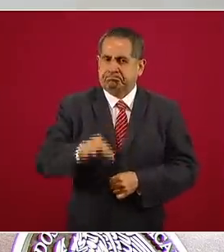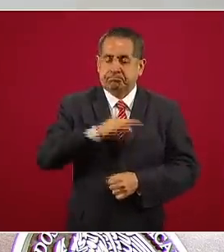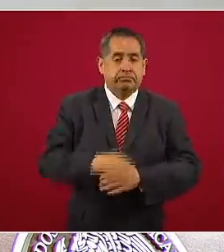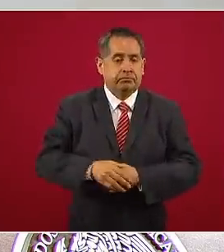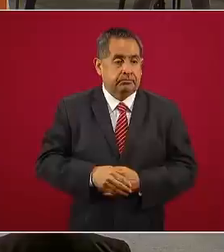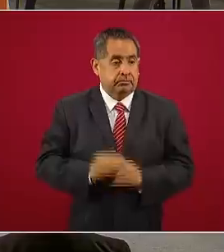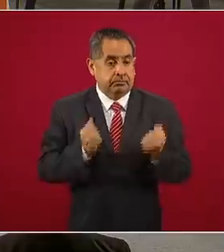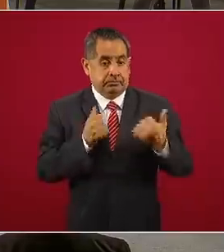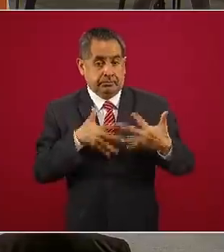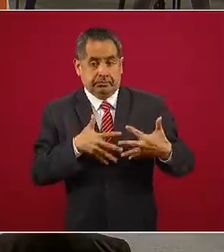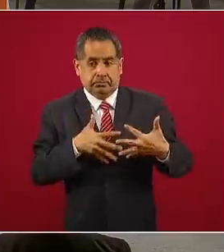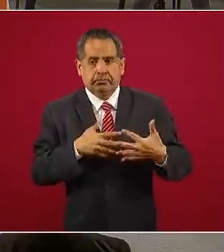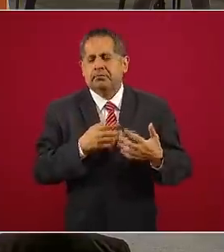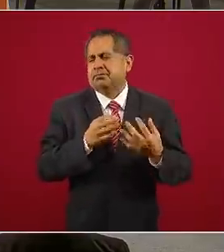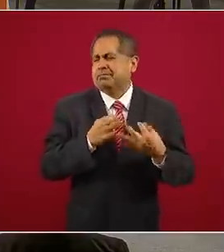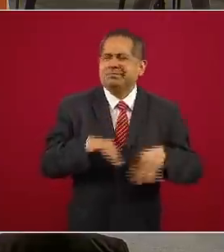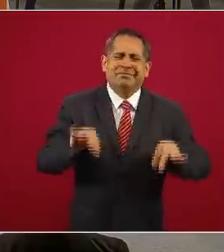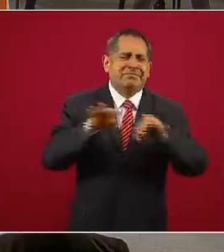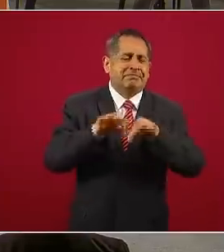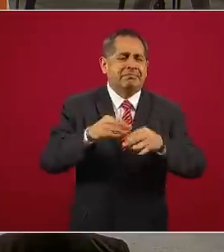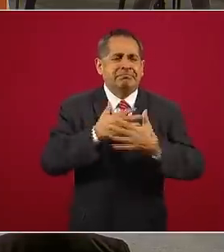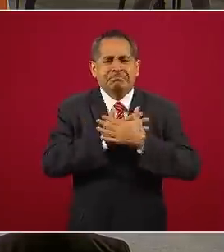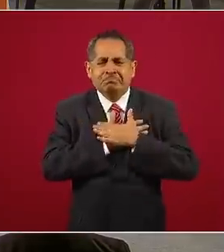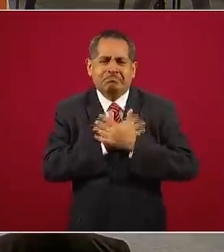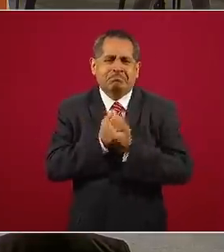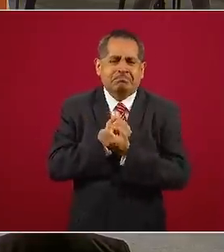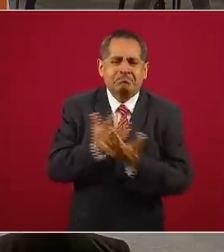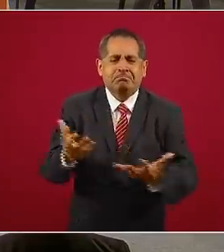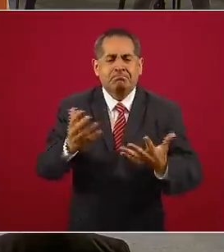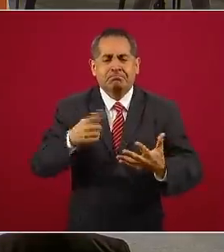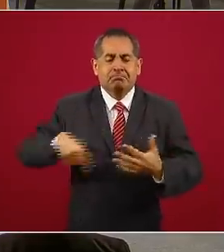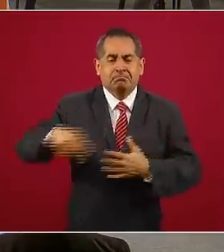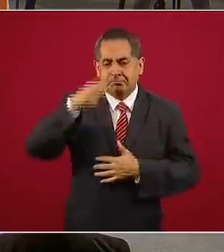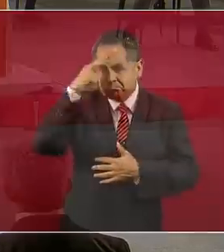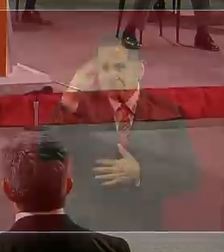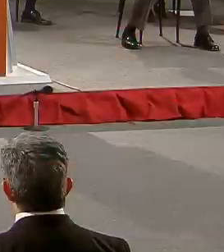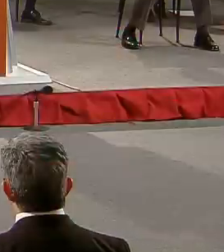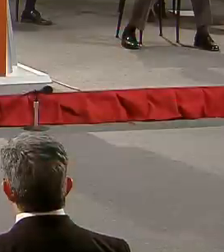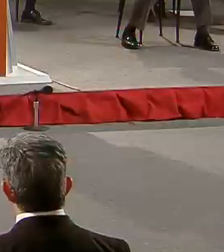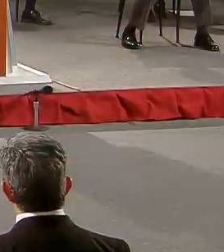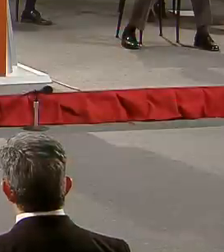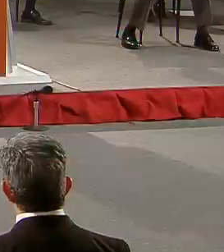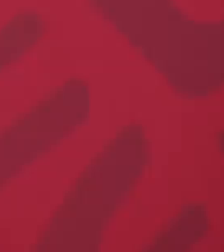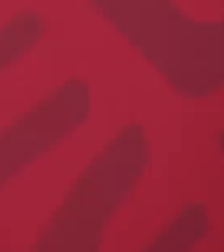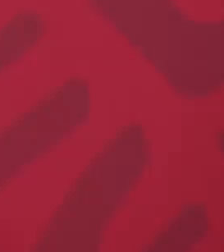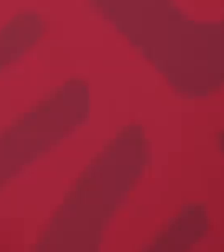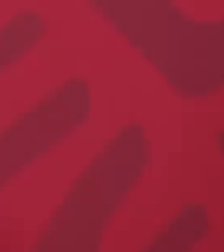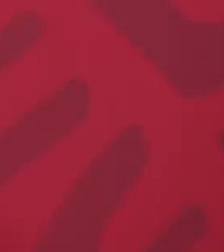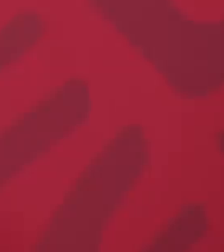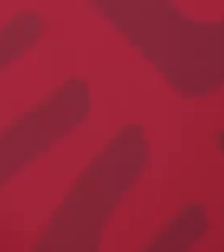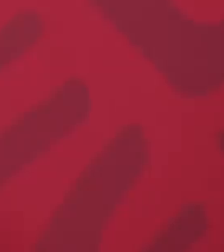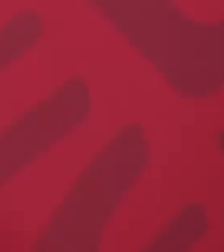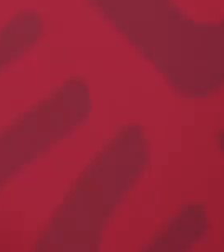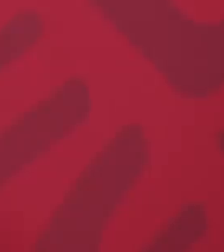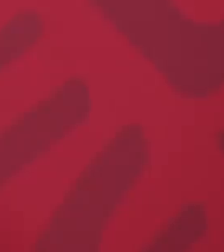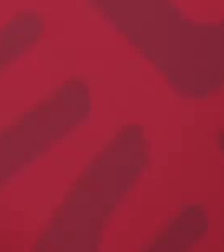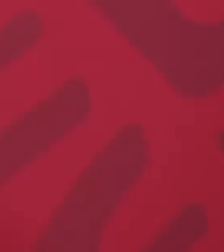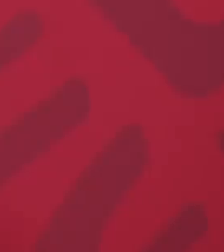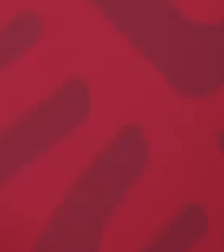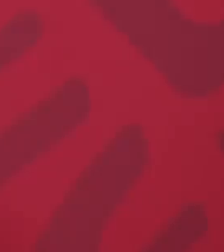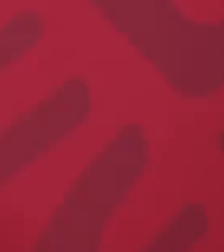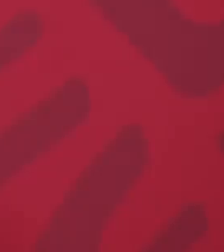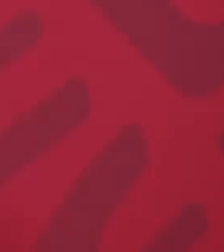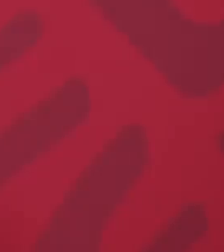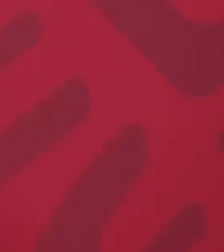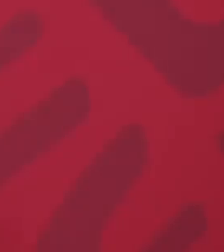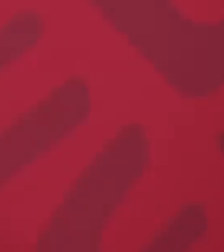de la generosidad de millones de mexicanos porque nos mueve mexico donadores que muchas veces contra